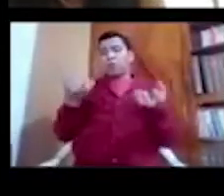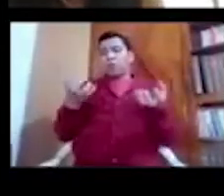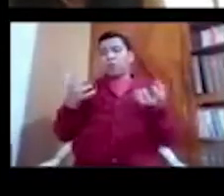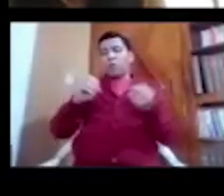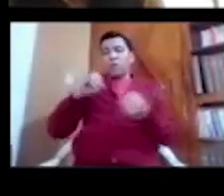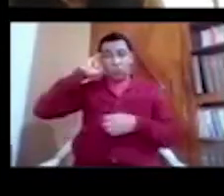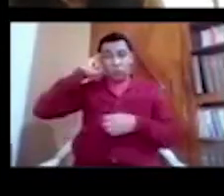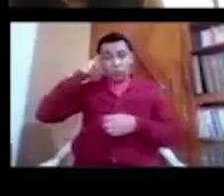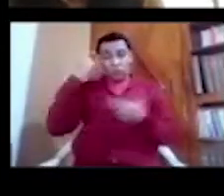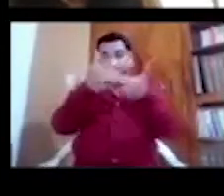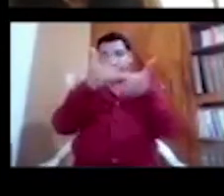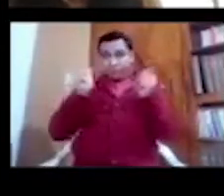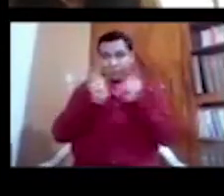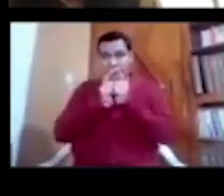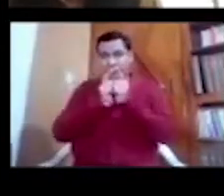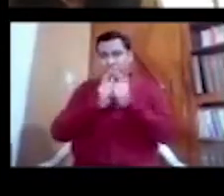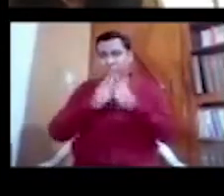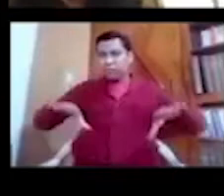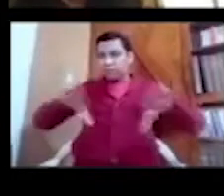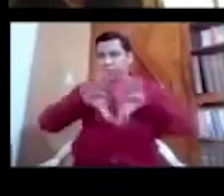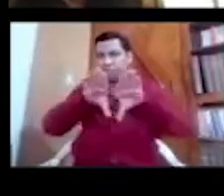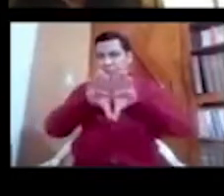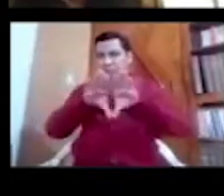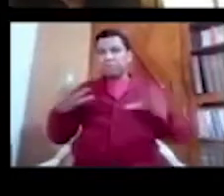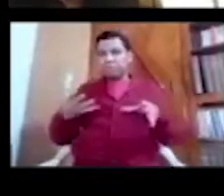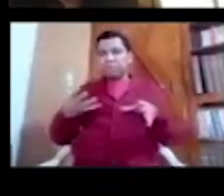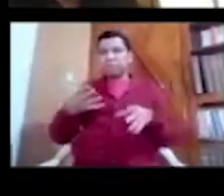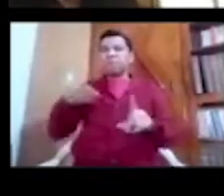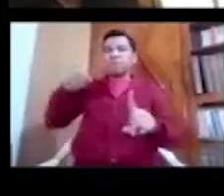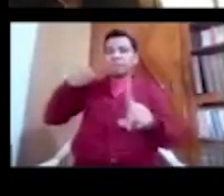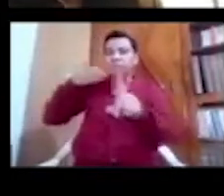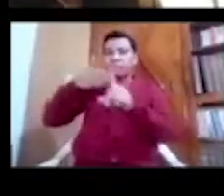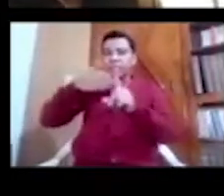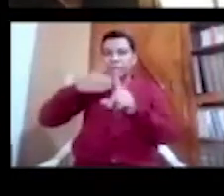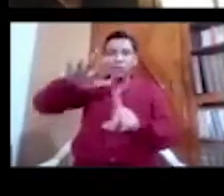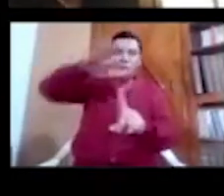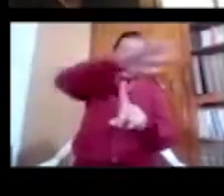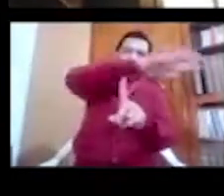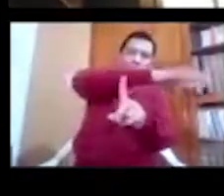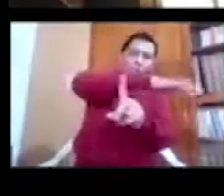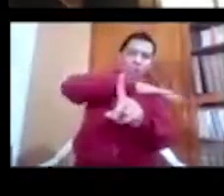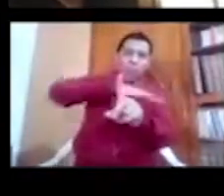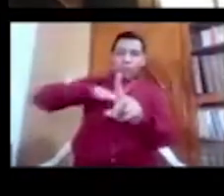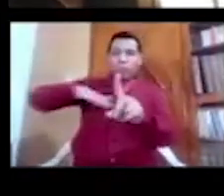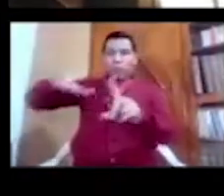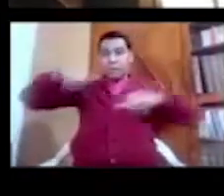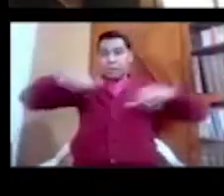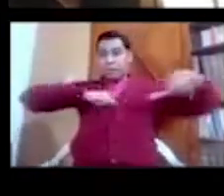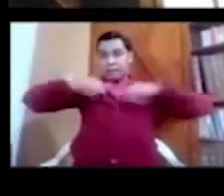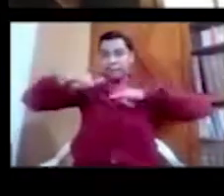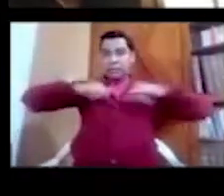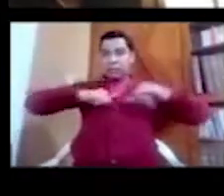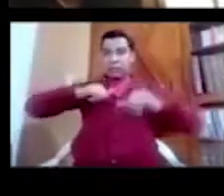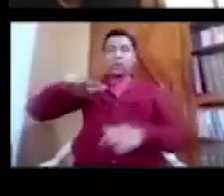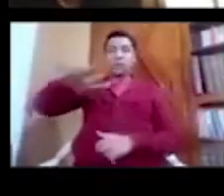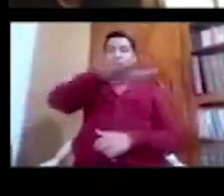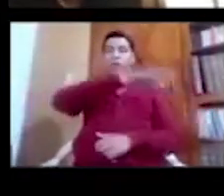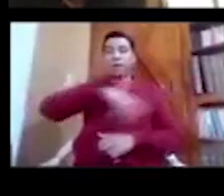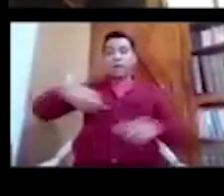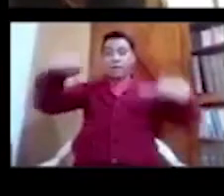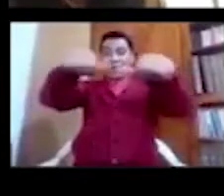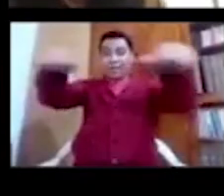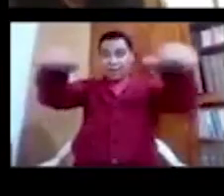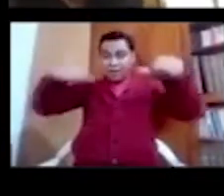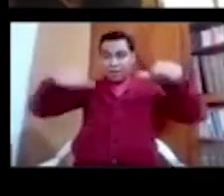origen común. Entonces estamos hablando de un universo que tiene un territorio, que tiene una espacialidad en donde los